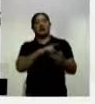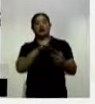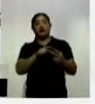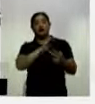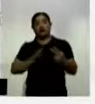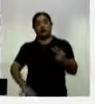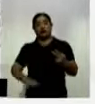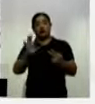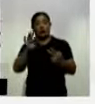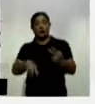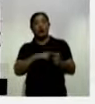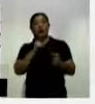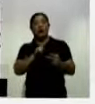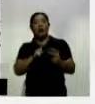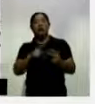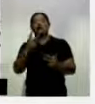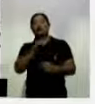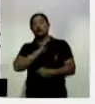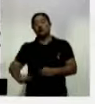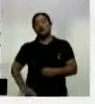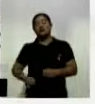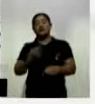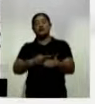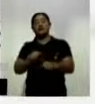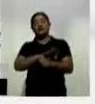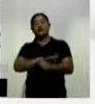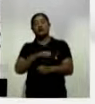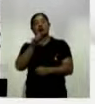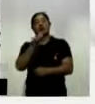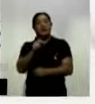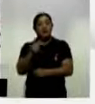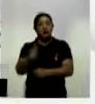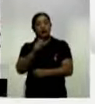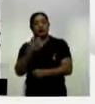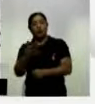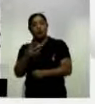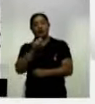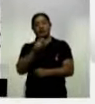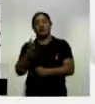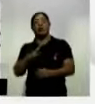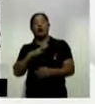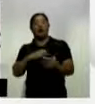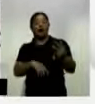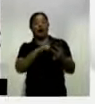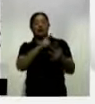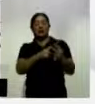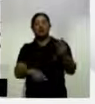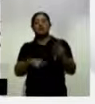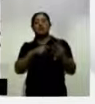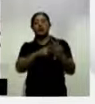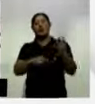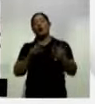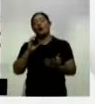Zacatelco 35, Calpulalpan 29, Yauquemecan 24, Ixtacuistla y Nativitas 22, Contla